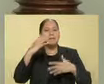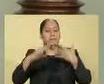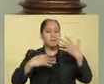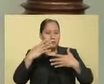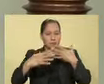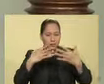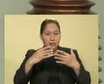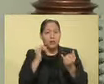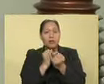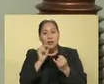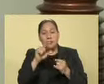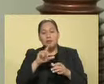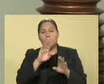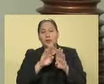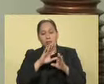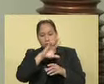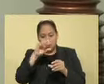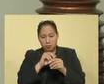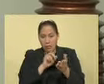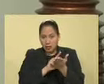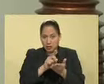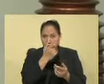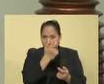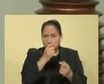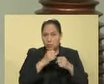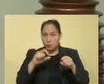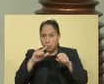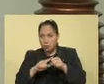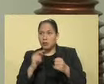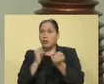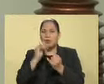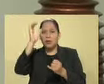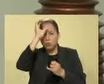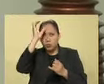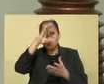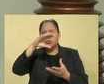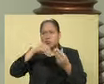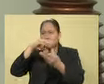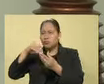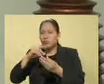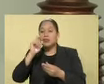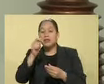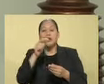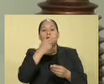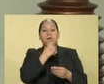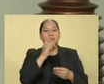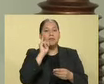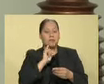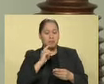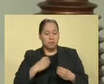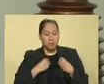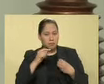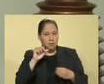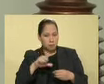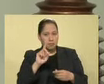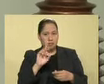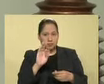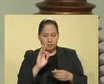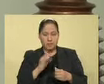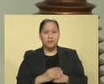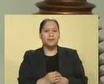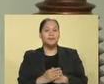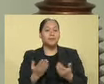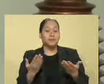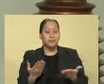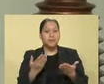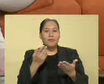así como el ejercicio pleno de los derechos económicos, sociales y culturales de las y los habitantes, por supuesto, de la Ciudad de